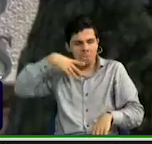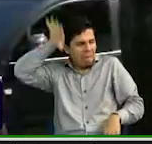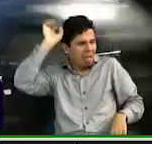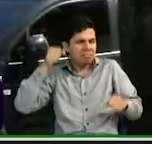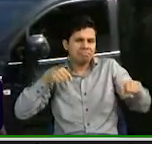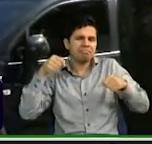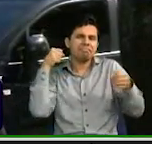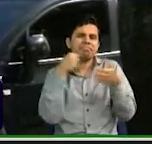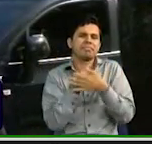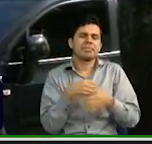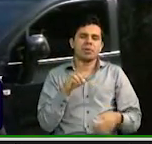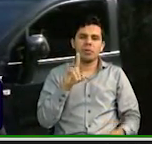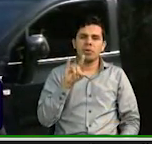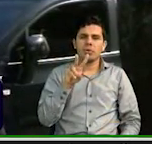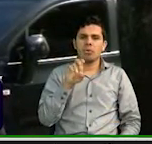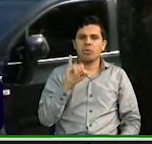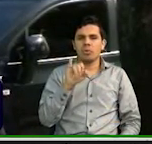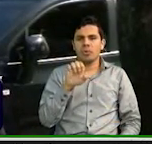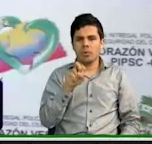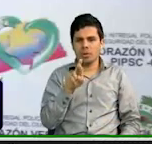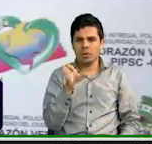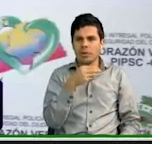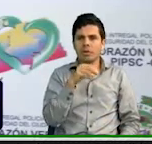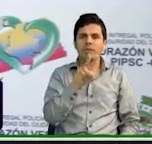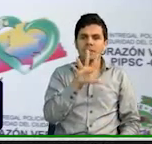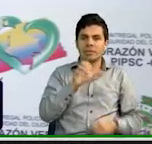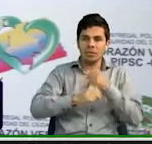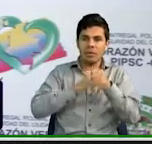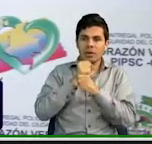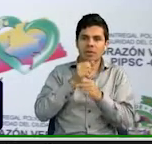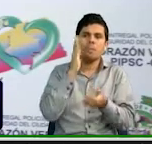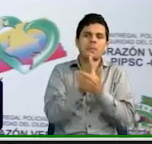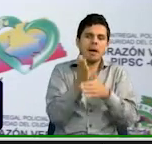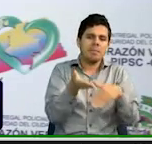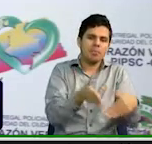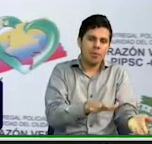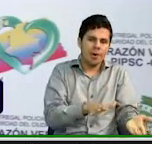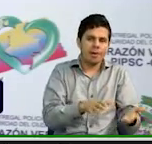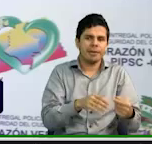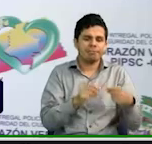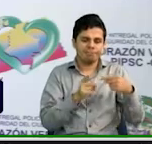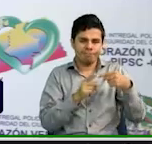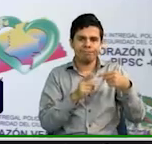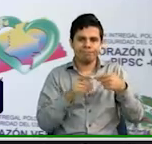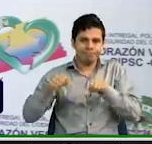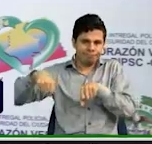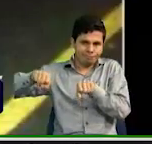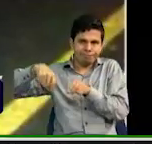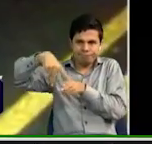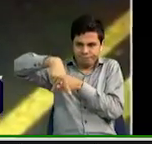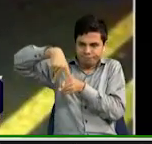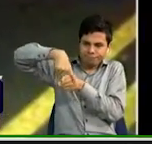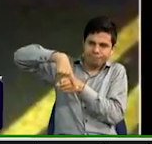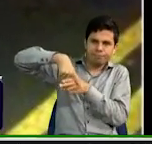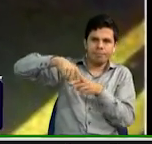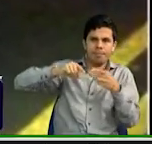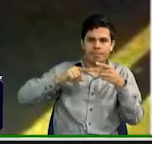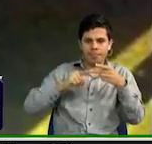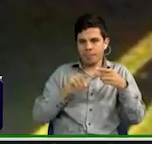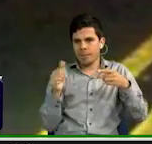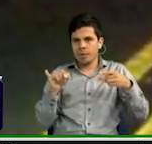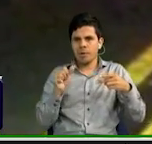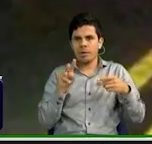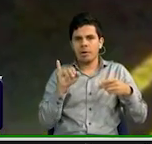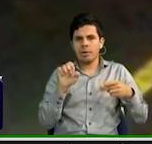generaron la muerte de duvier javier ríos de 25 años se produce la muerte de esta persona que se movilizaba como tripulante otro juego en